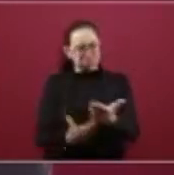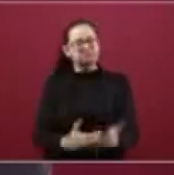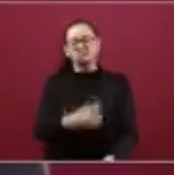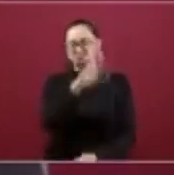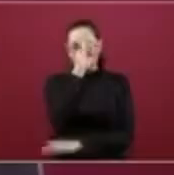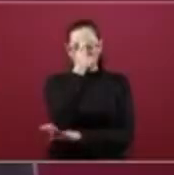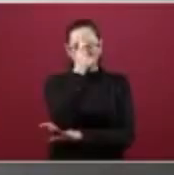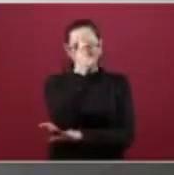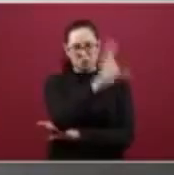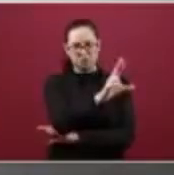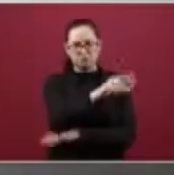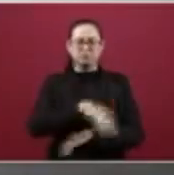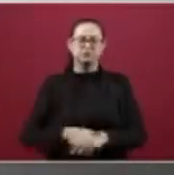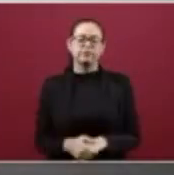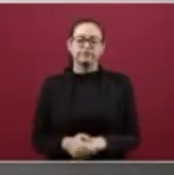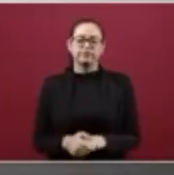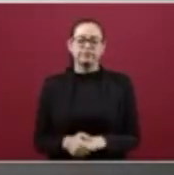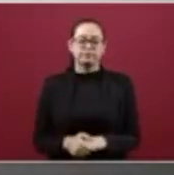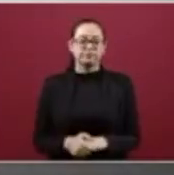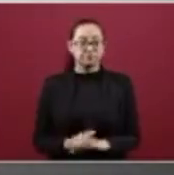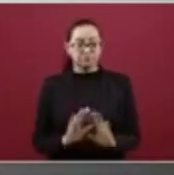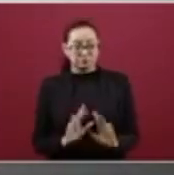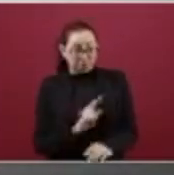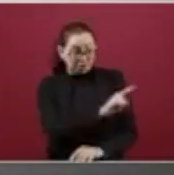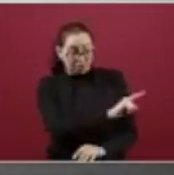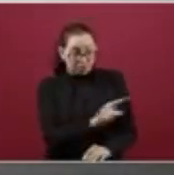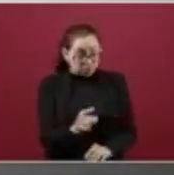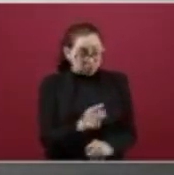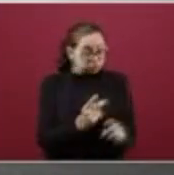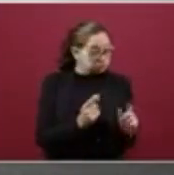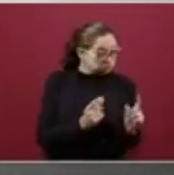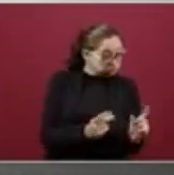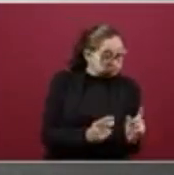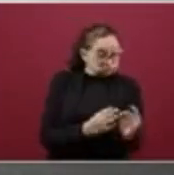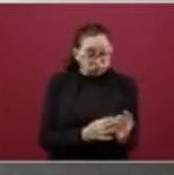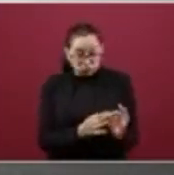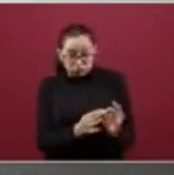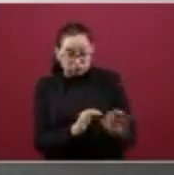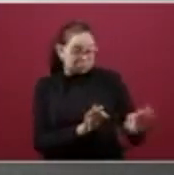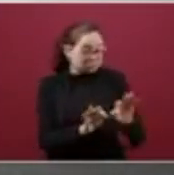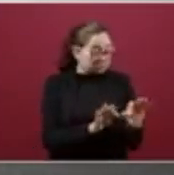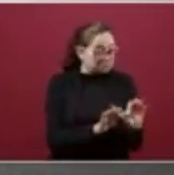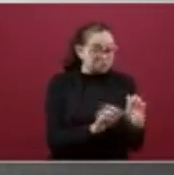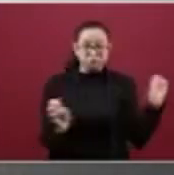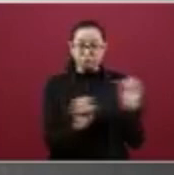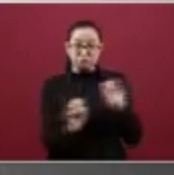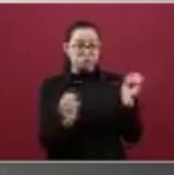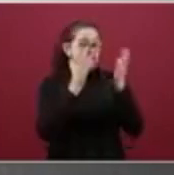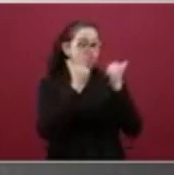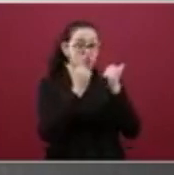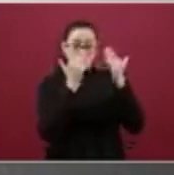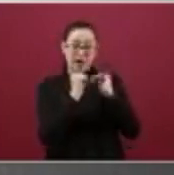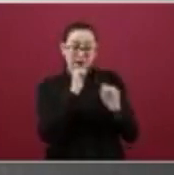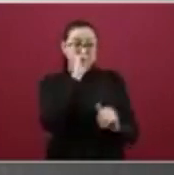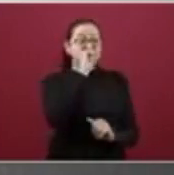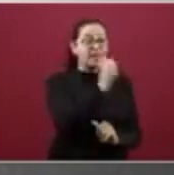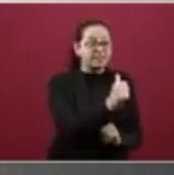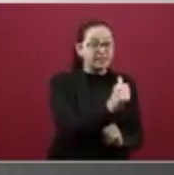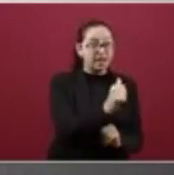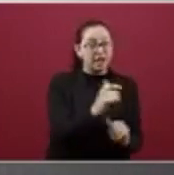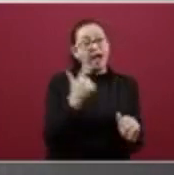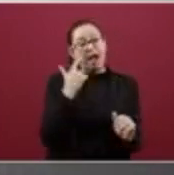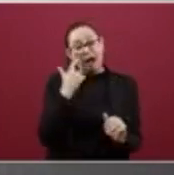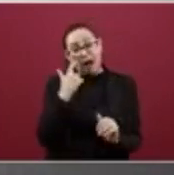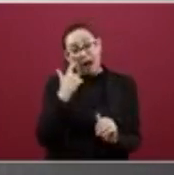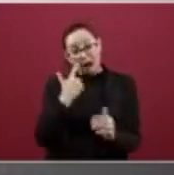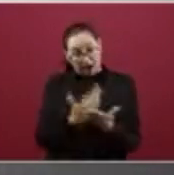Hasta ahora no hay avances. Ahora van a ver ustedes en la